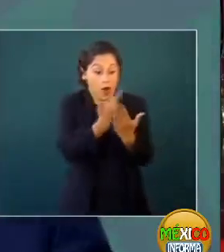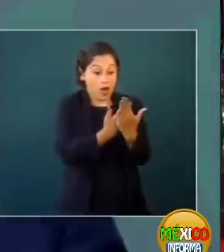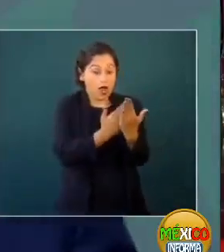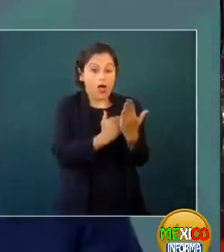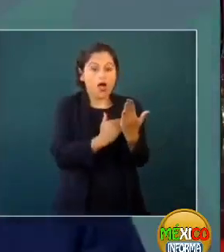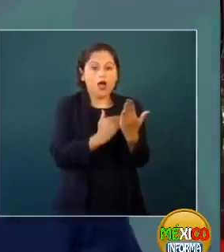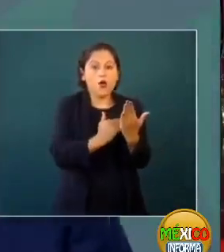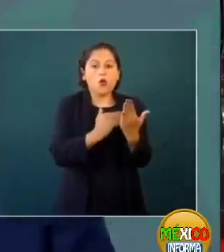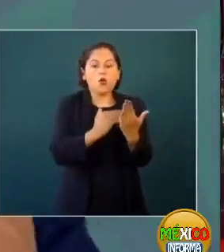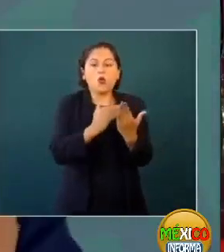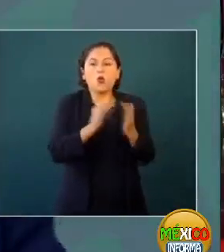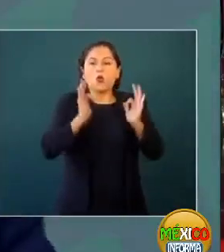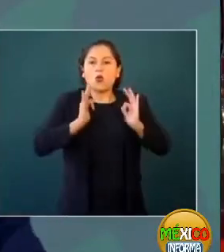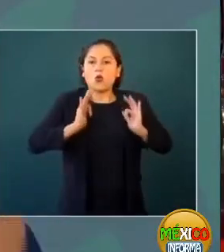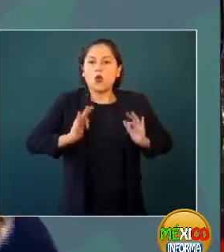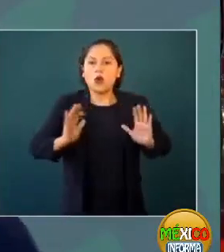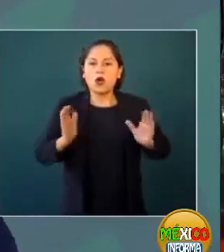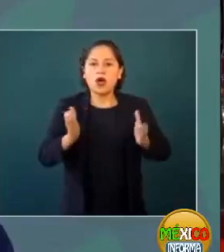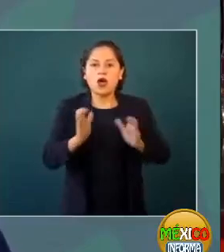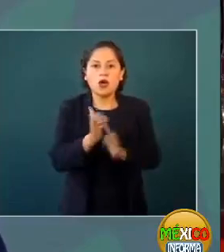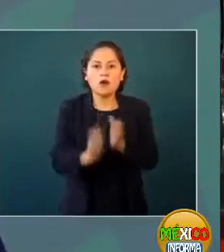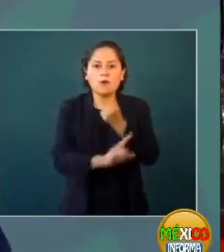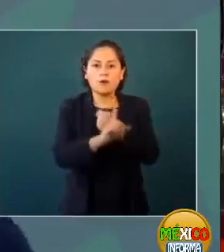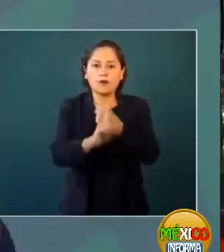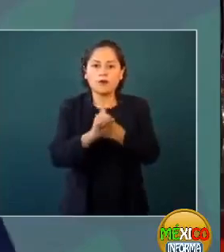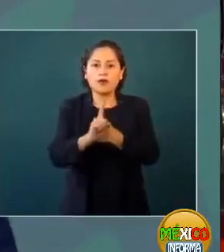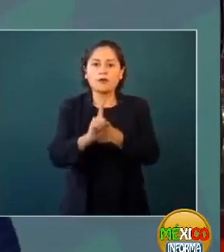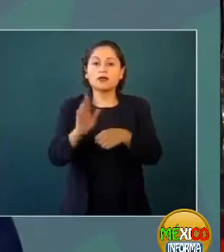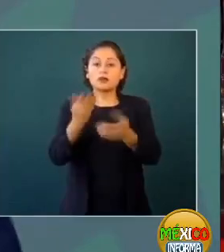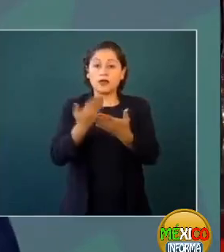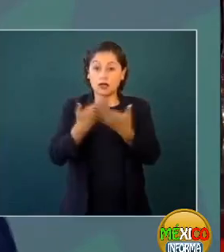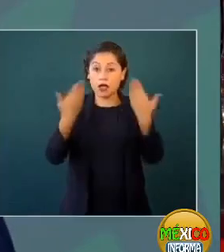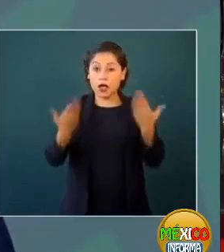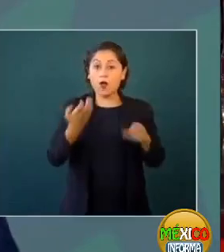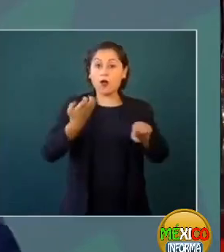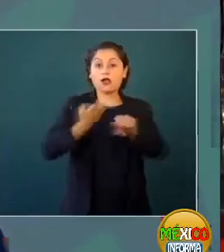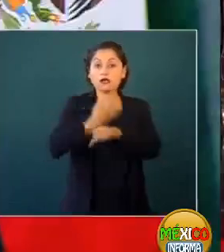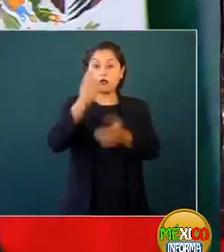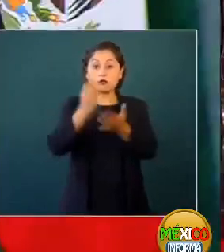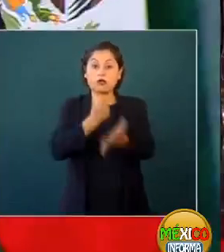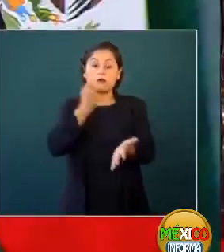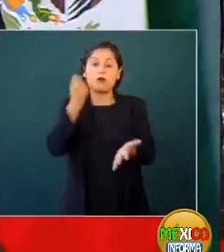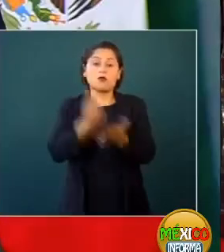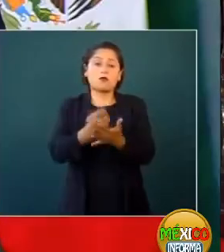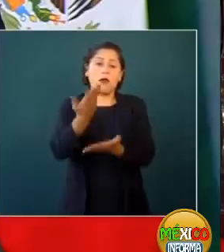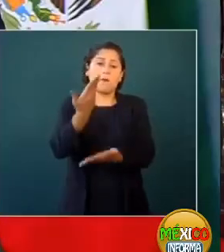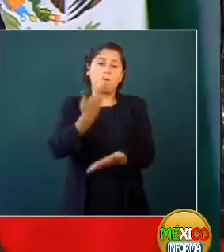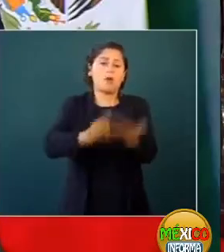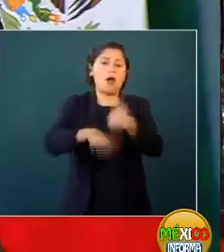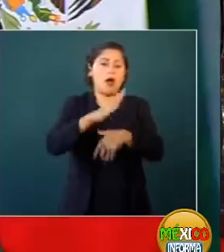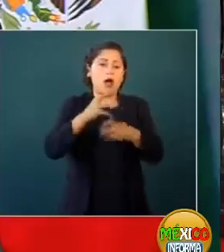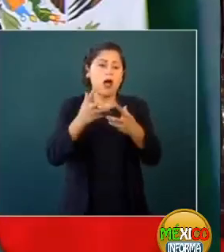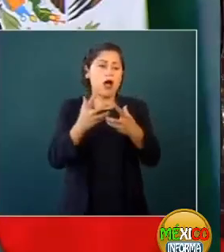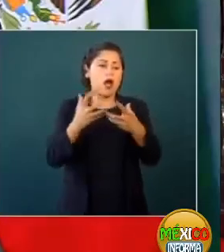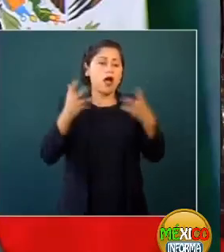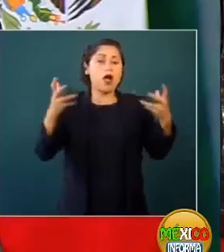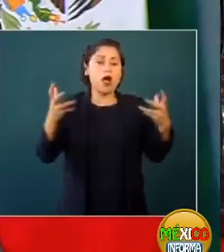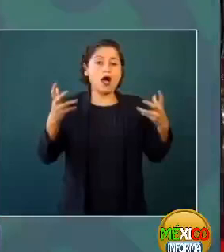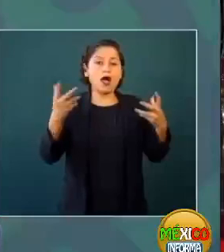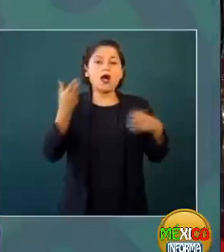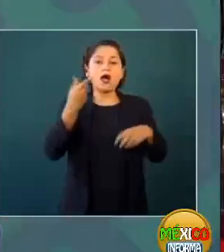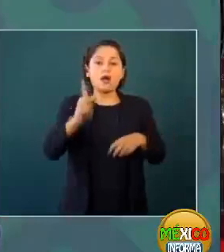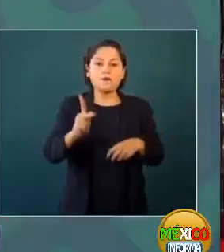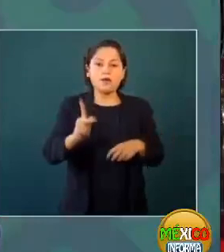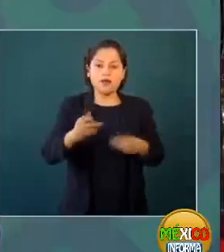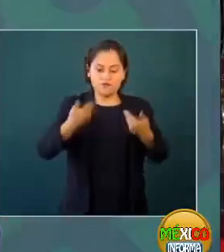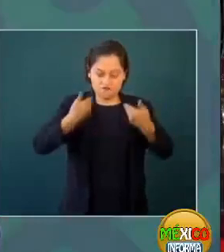logrado resaltar la grandeza de tamaulipas pero sobre todo el orgullo de